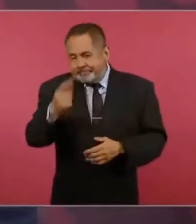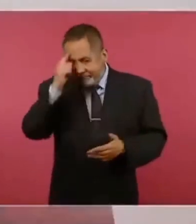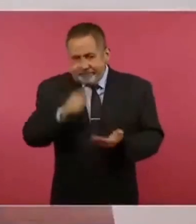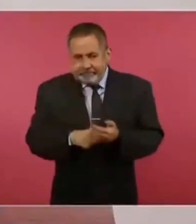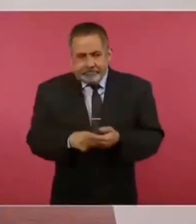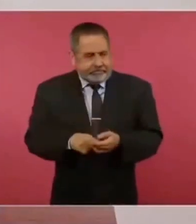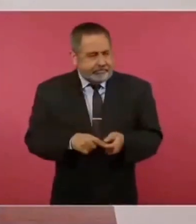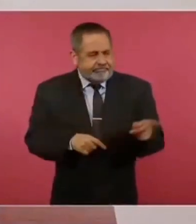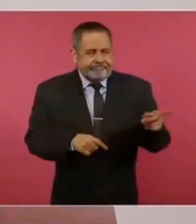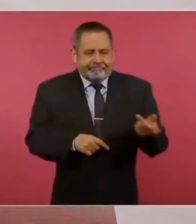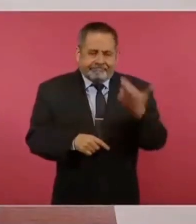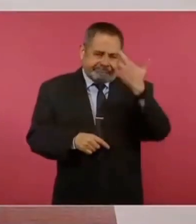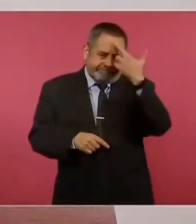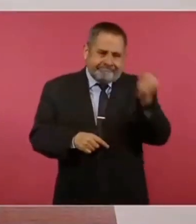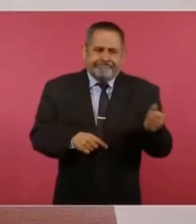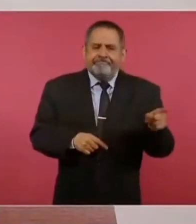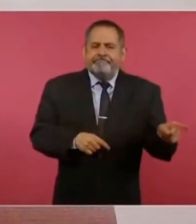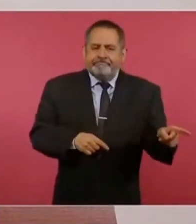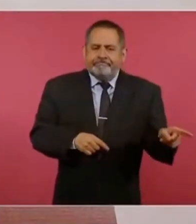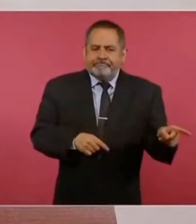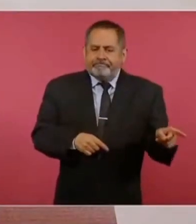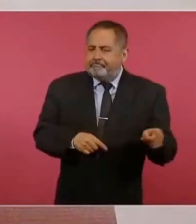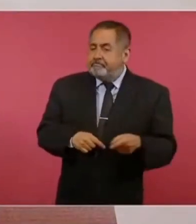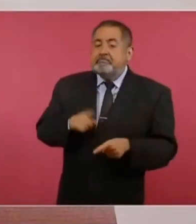Que tenía razón.